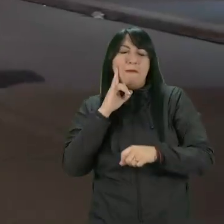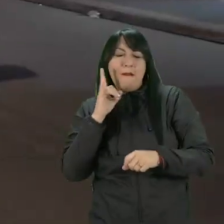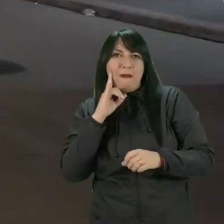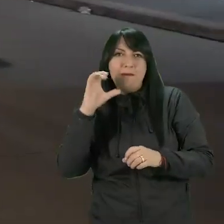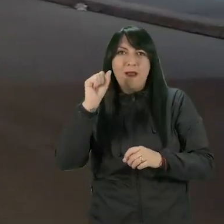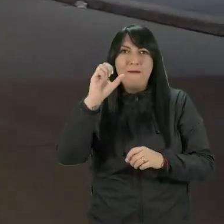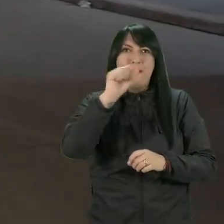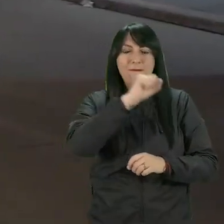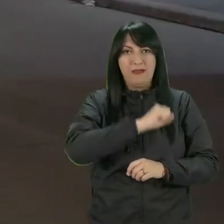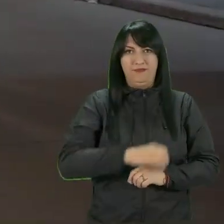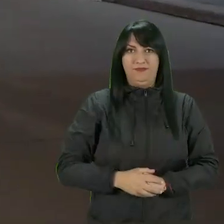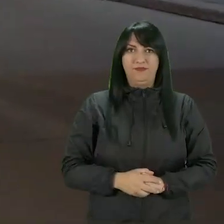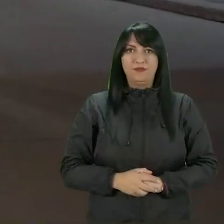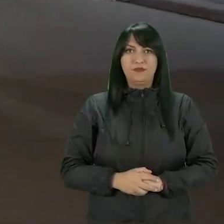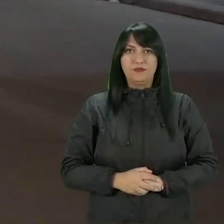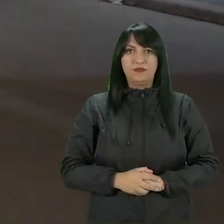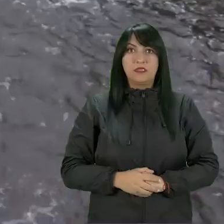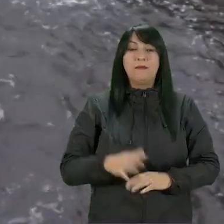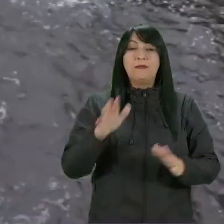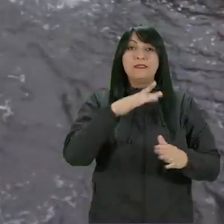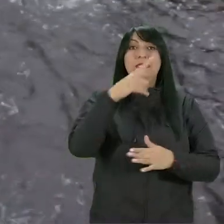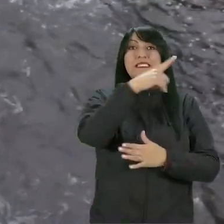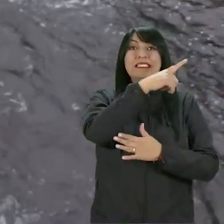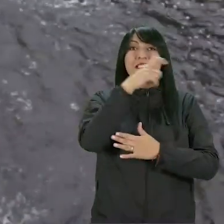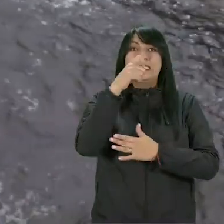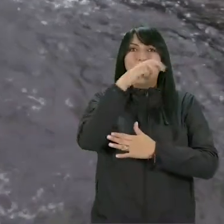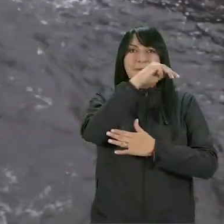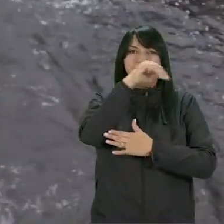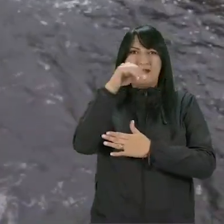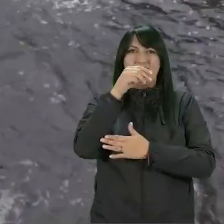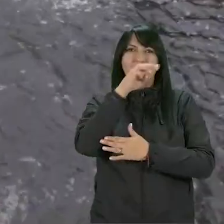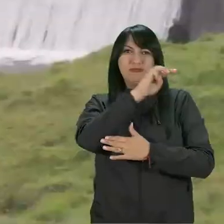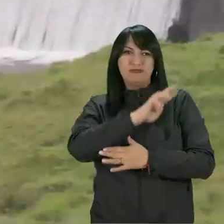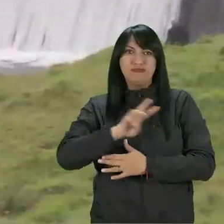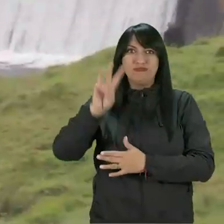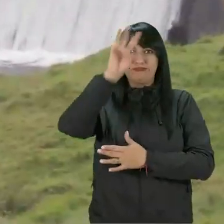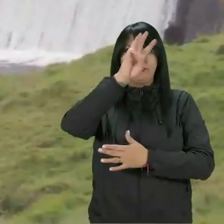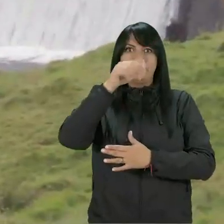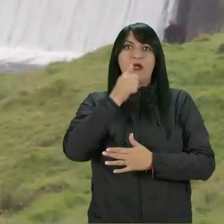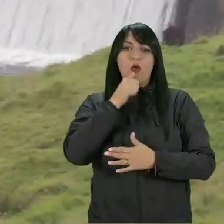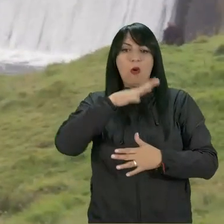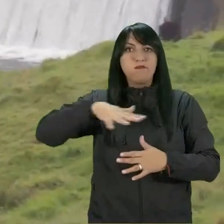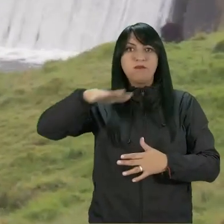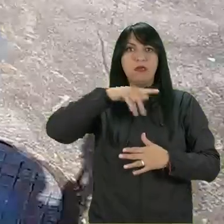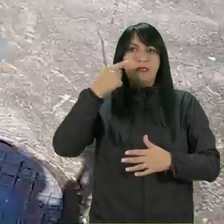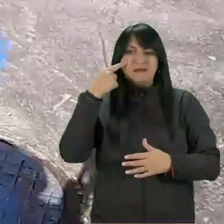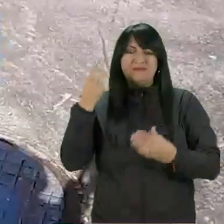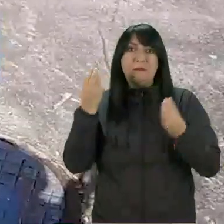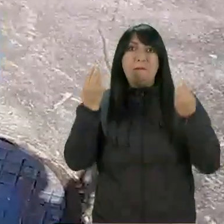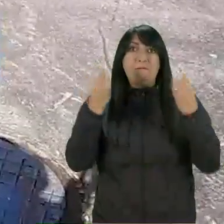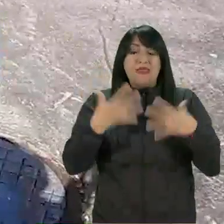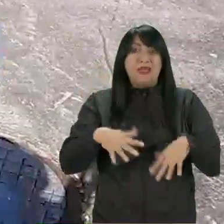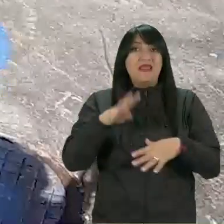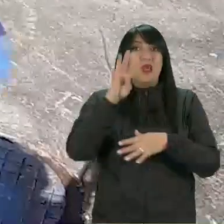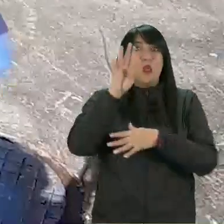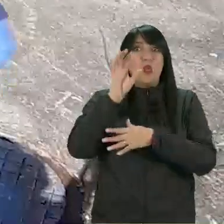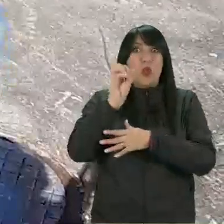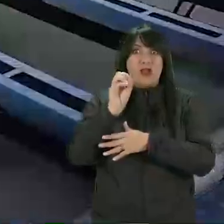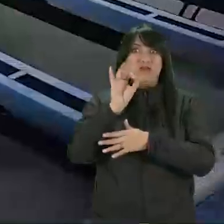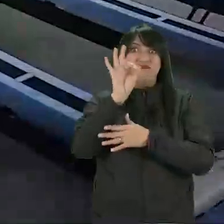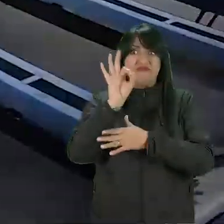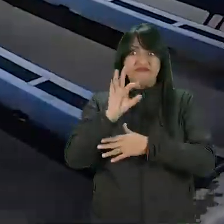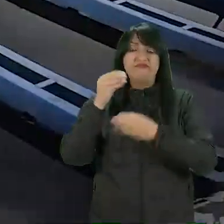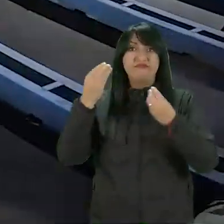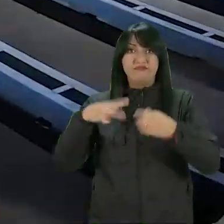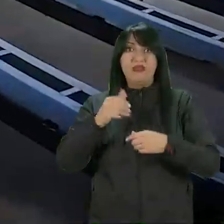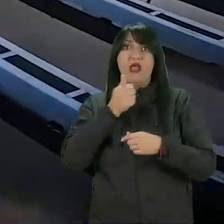vehicular que se genera a manera de ejemplo por cada 100 metros cúbicos producidos en las diferentes empresas de acueducto del país se pierden